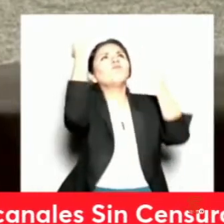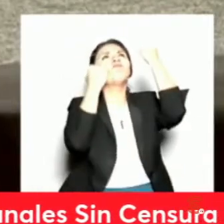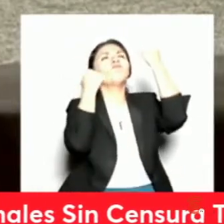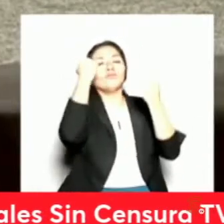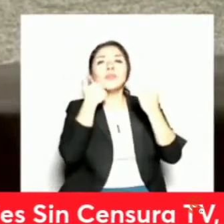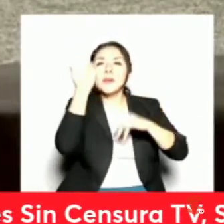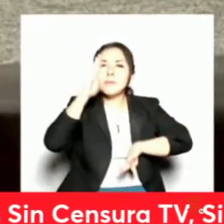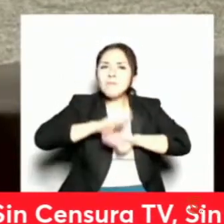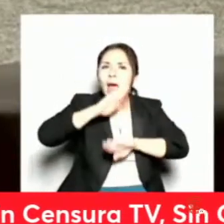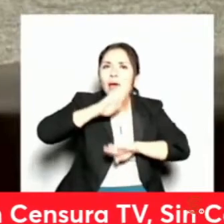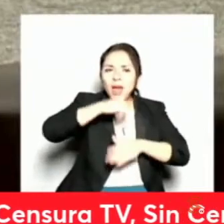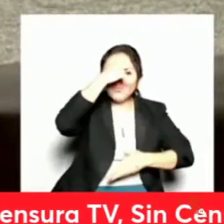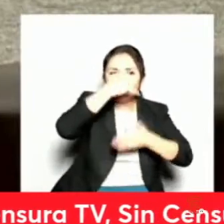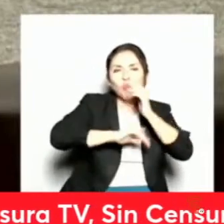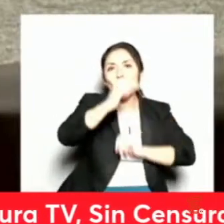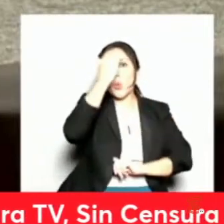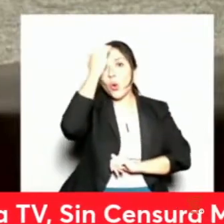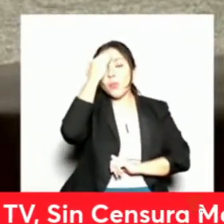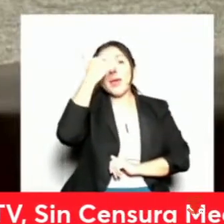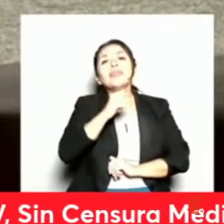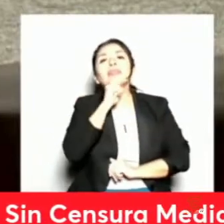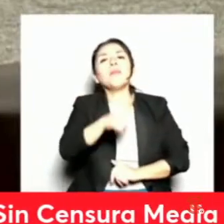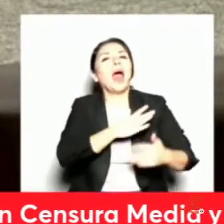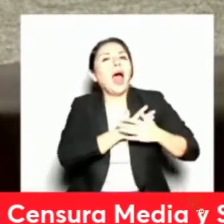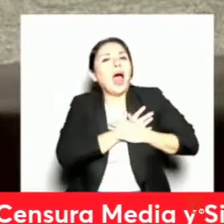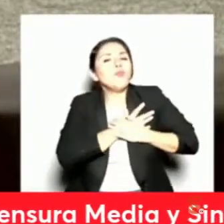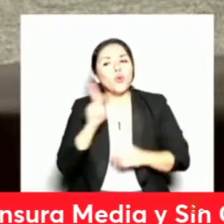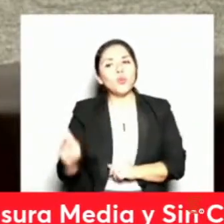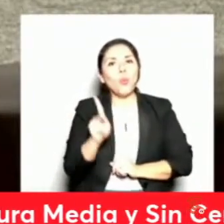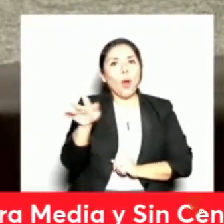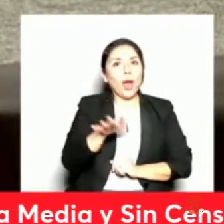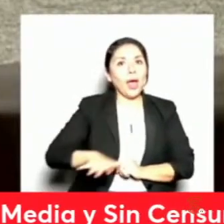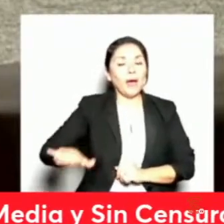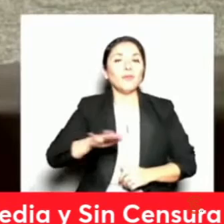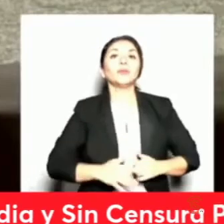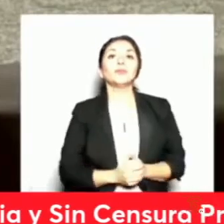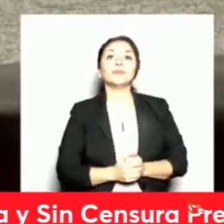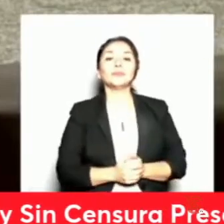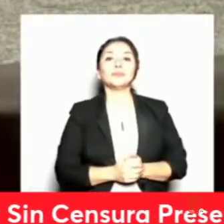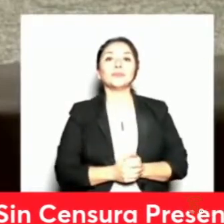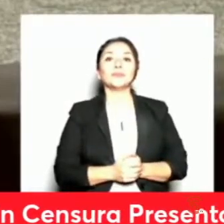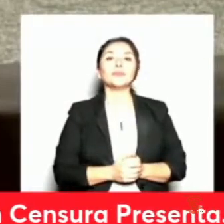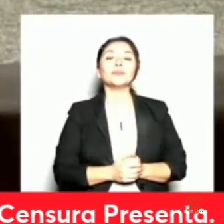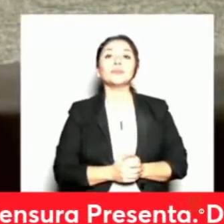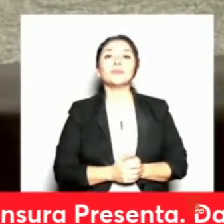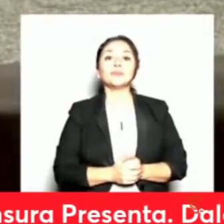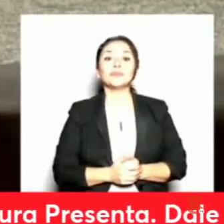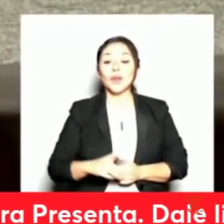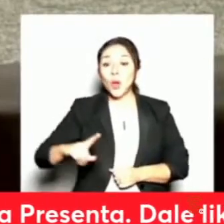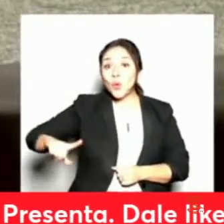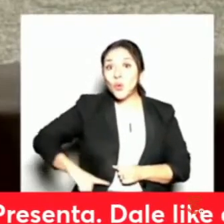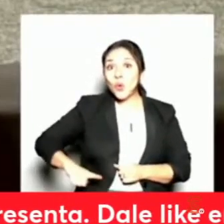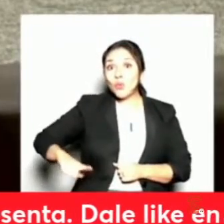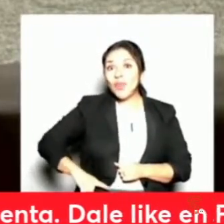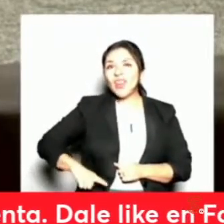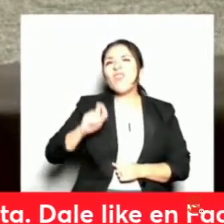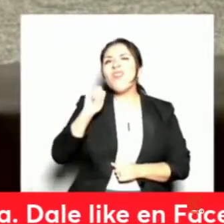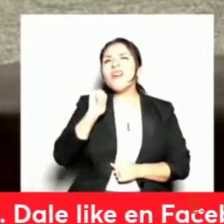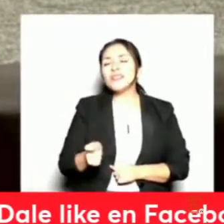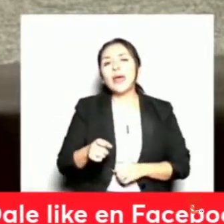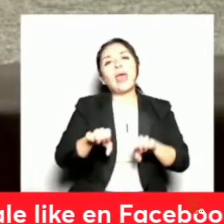amplio conocimiento y amor al pueblo. El gobierno es un trabajo en